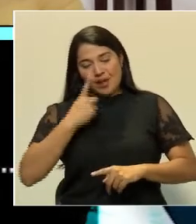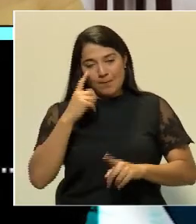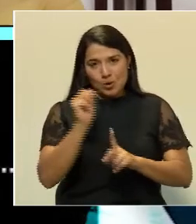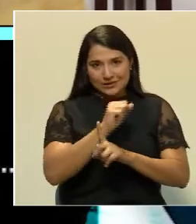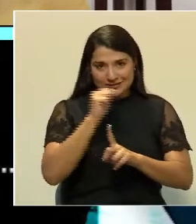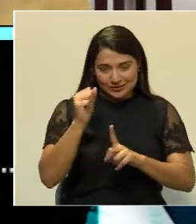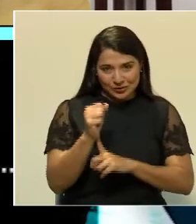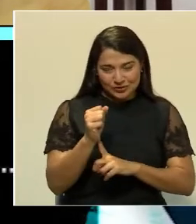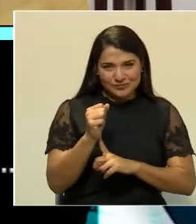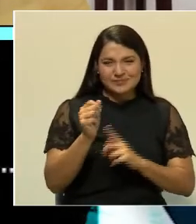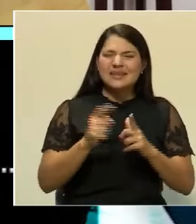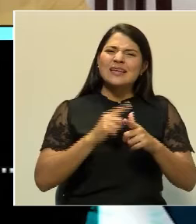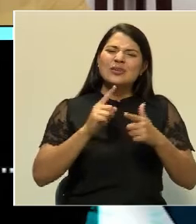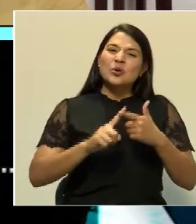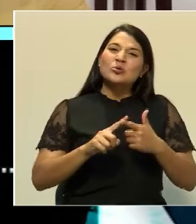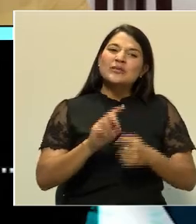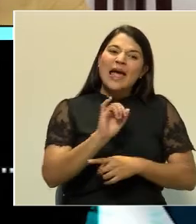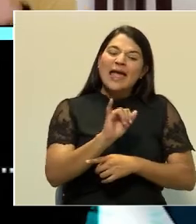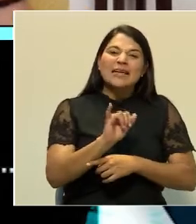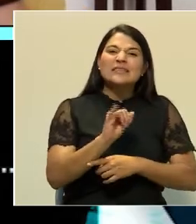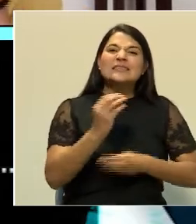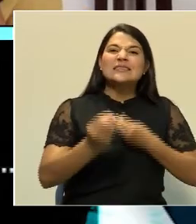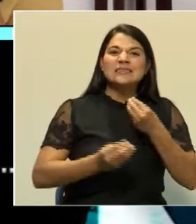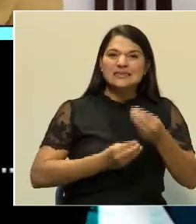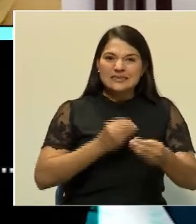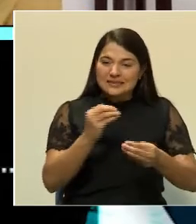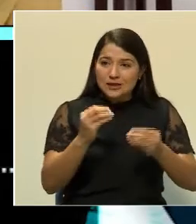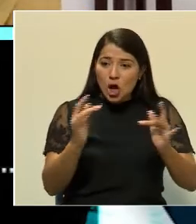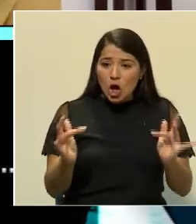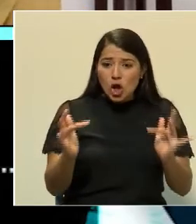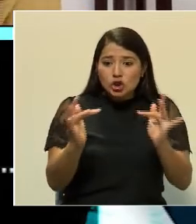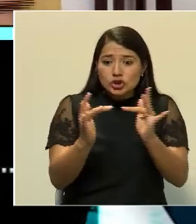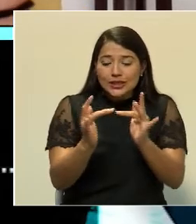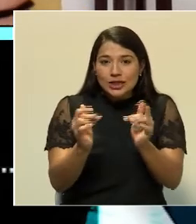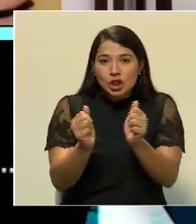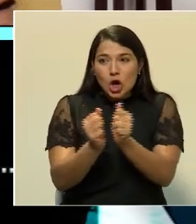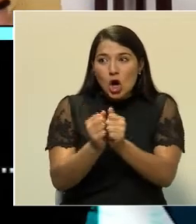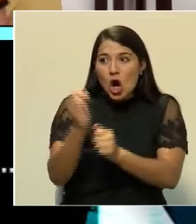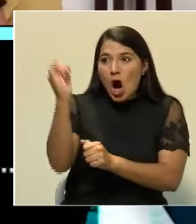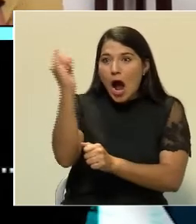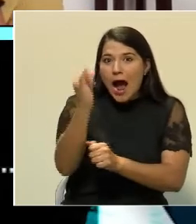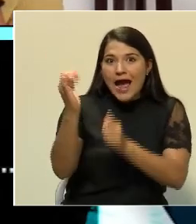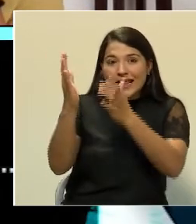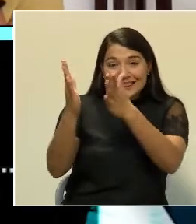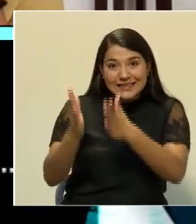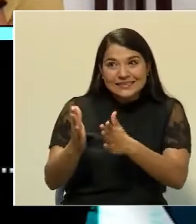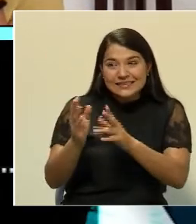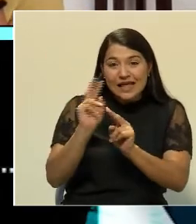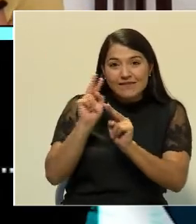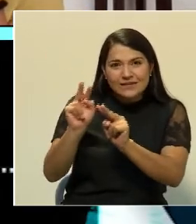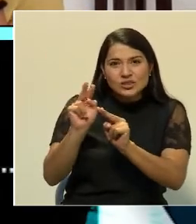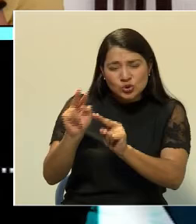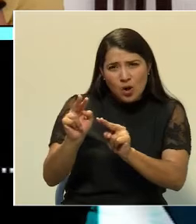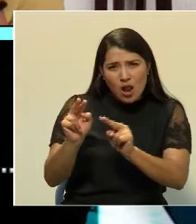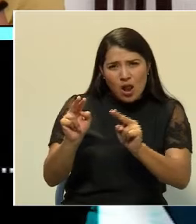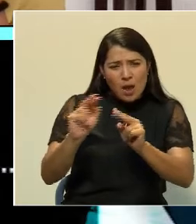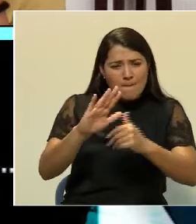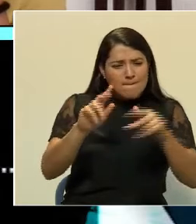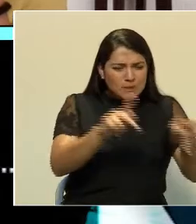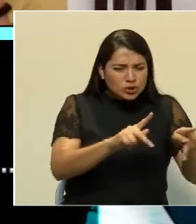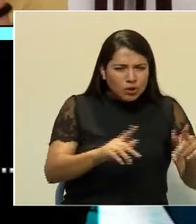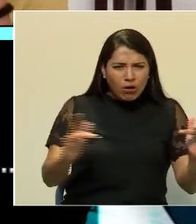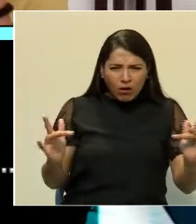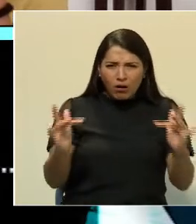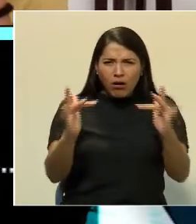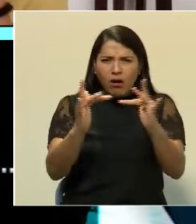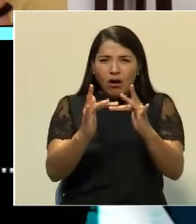eso interrumpió completamente el vínculo con los artistas plásticos. ¿Cuál es la situación en el circuito